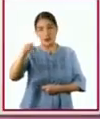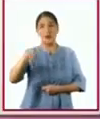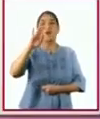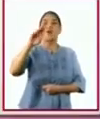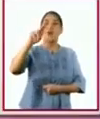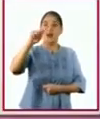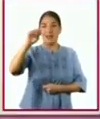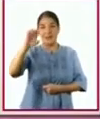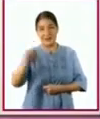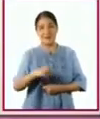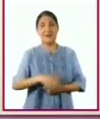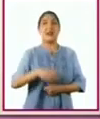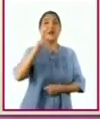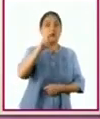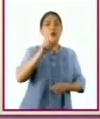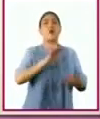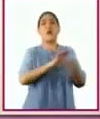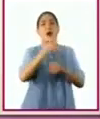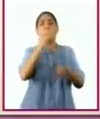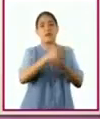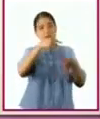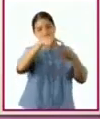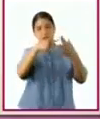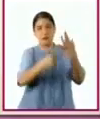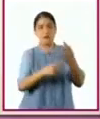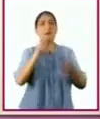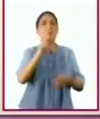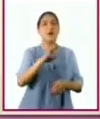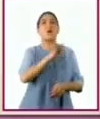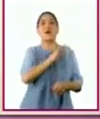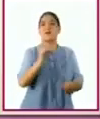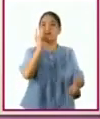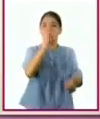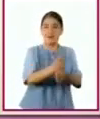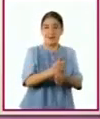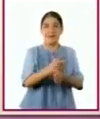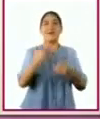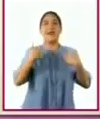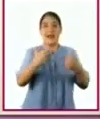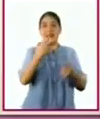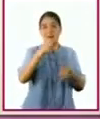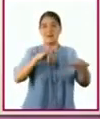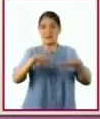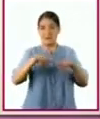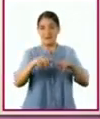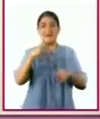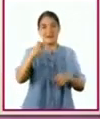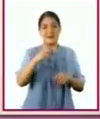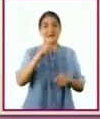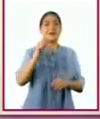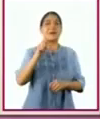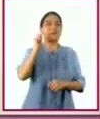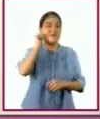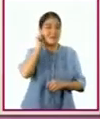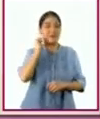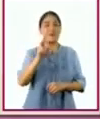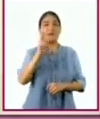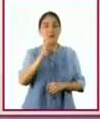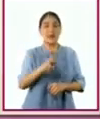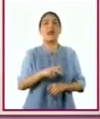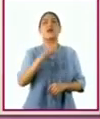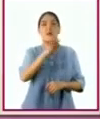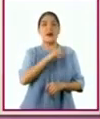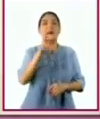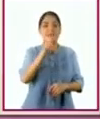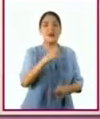de los elementos que revisamos en nuestra sesión de hoy pueden identificar en este mapa de Baja California? Así es,